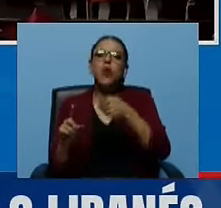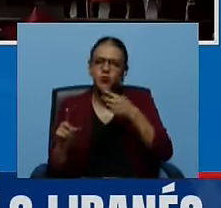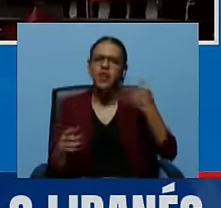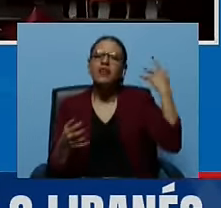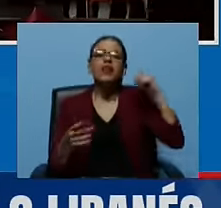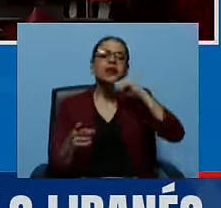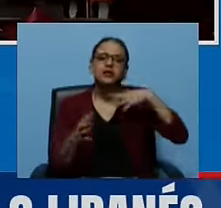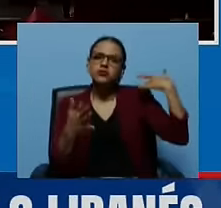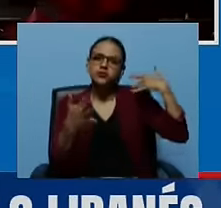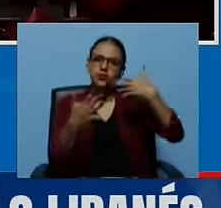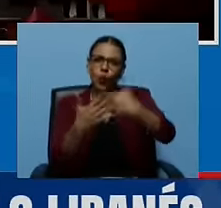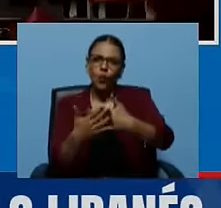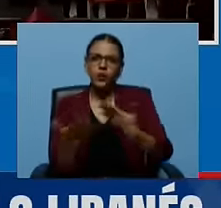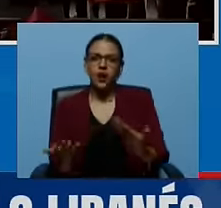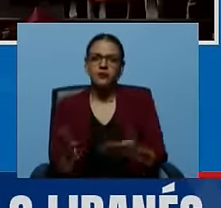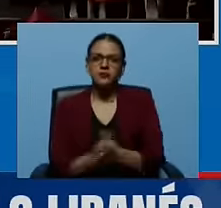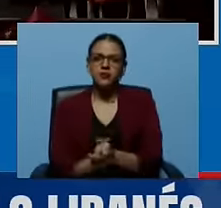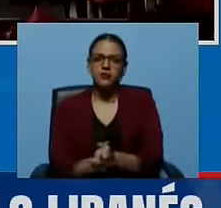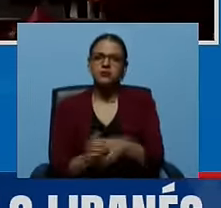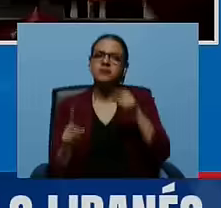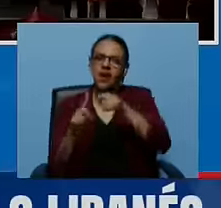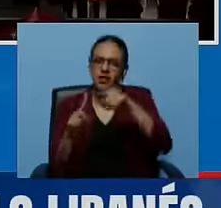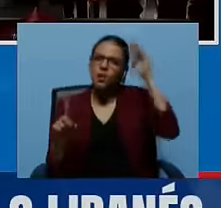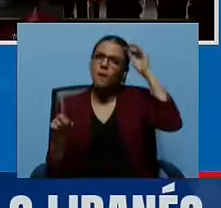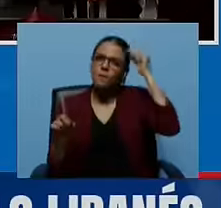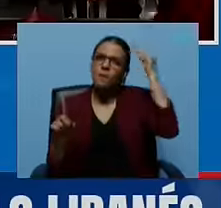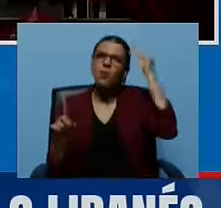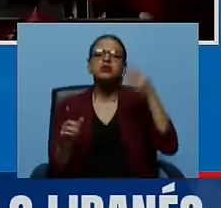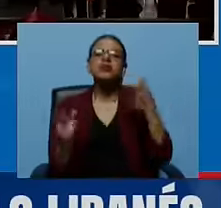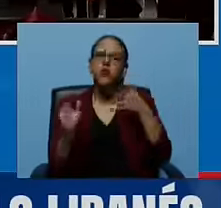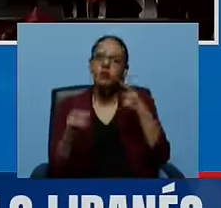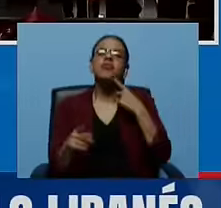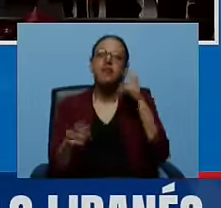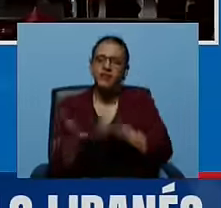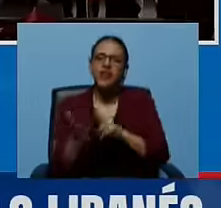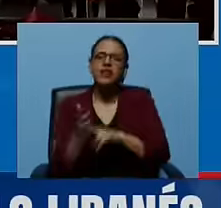centenaria, es una causa sagrada.